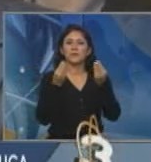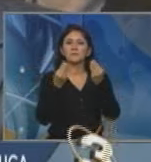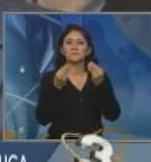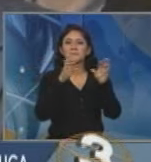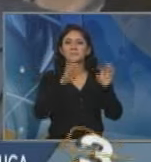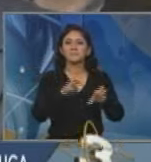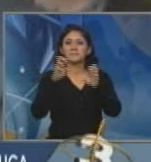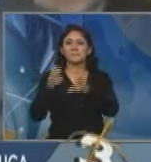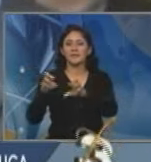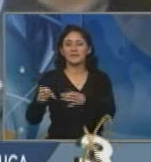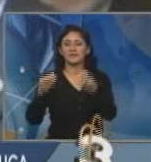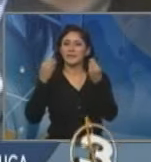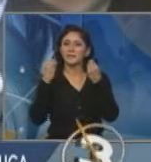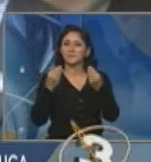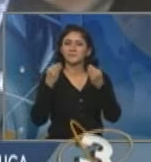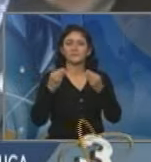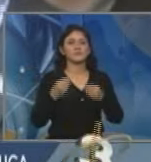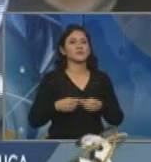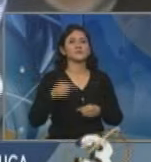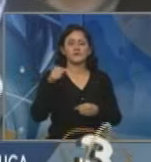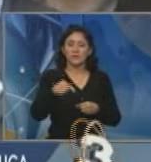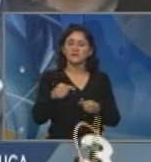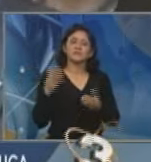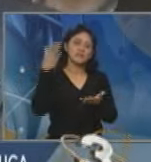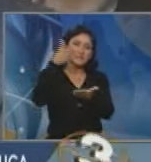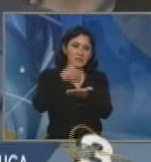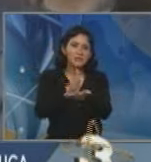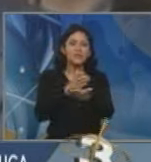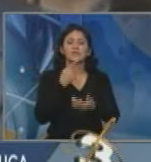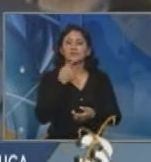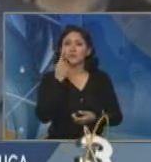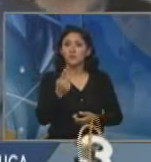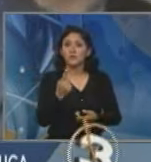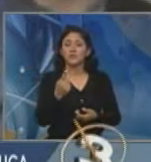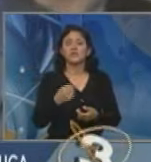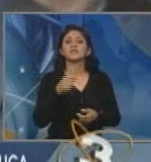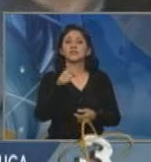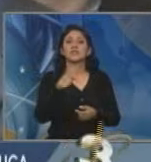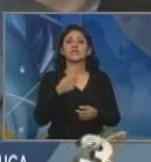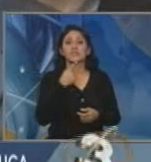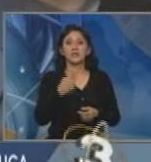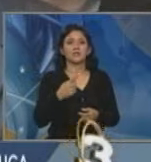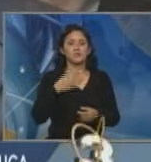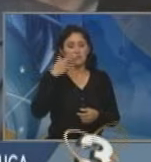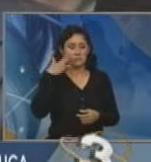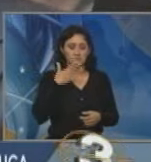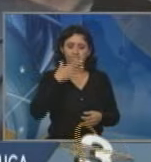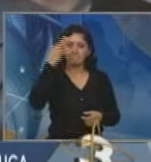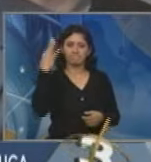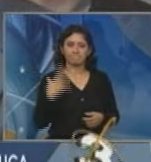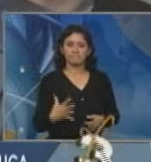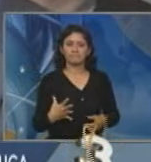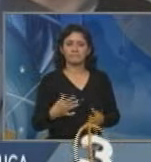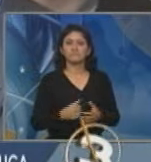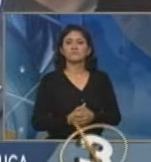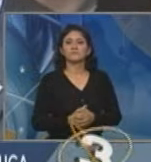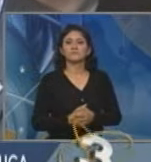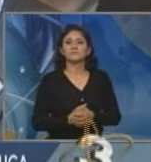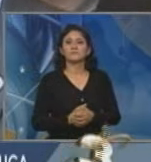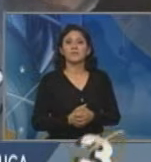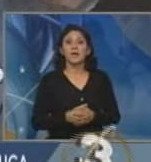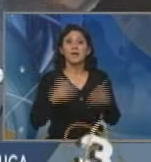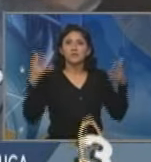Estrada Cabrera, y así fue como derrocaron la dictadura ubico-poncista. Y que nadie se